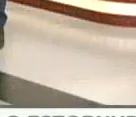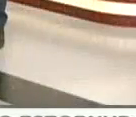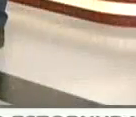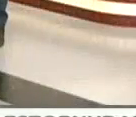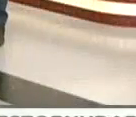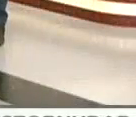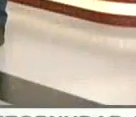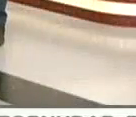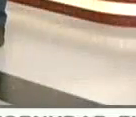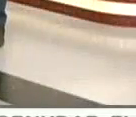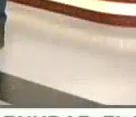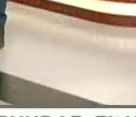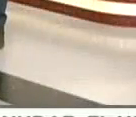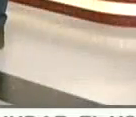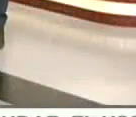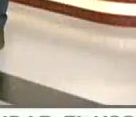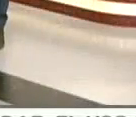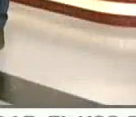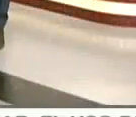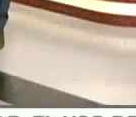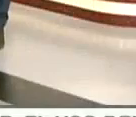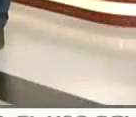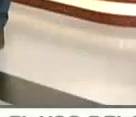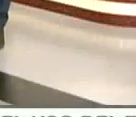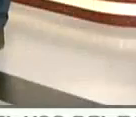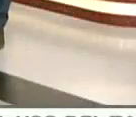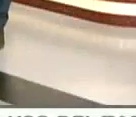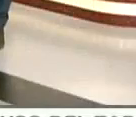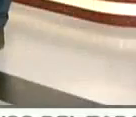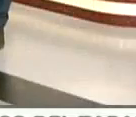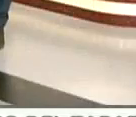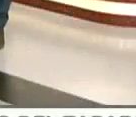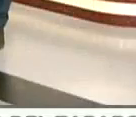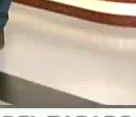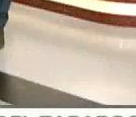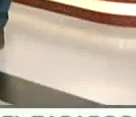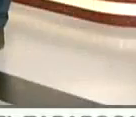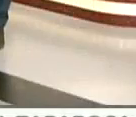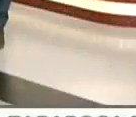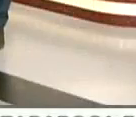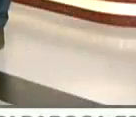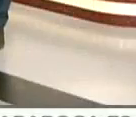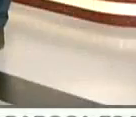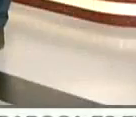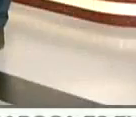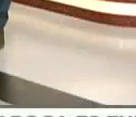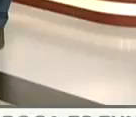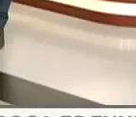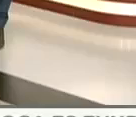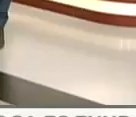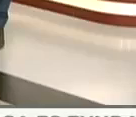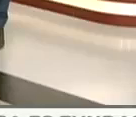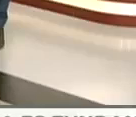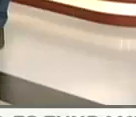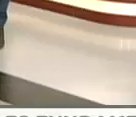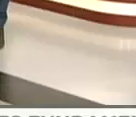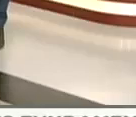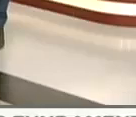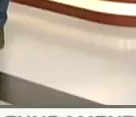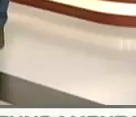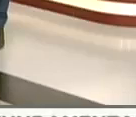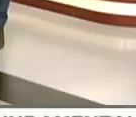Y con este estreno cierra la jornada de último minuto de este día martes, vinculada a la comuna. Ha dicho el jefe de Estado, comuna